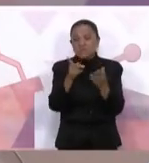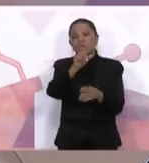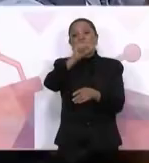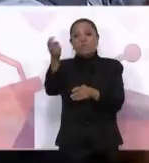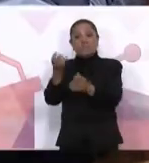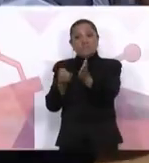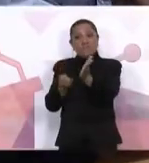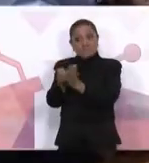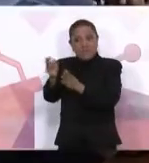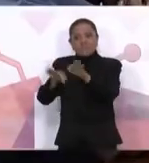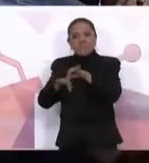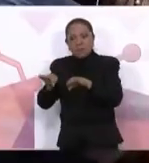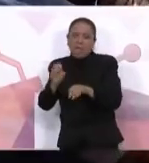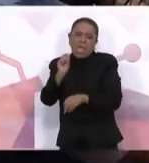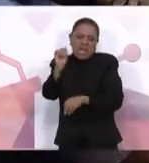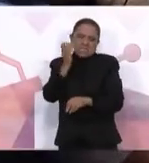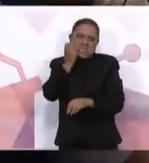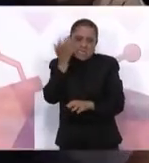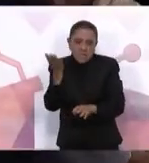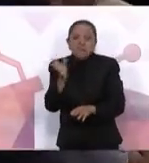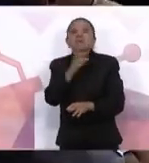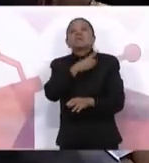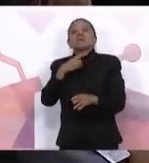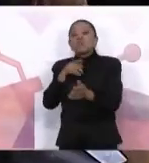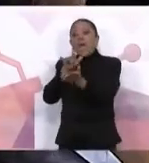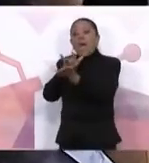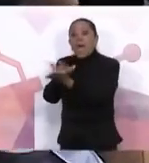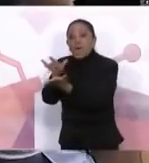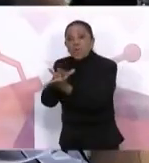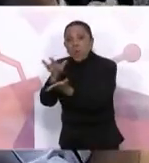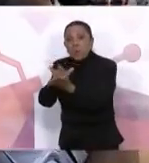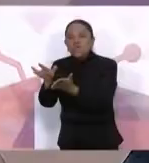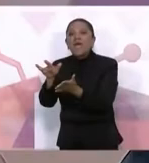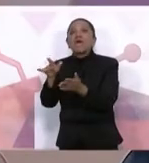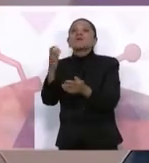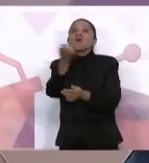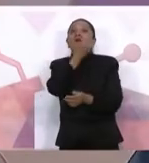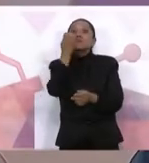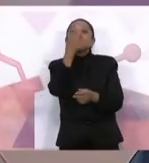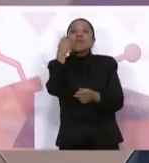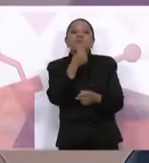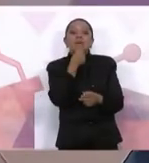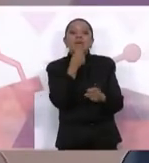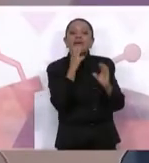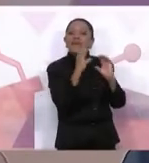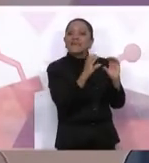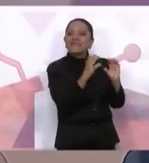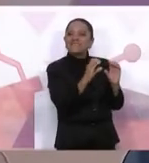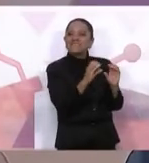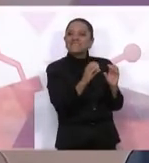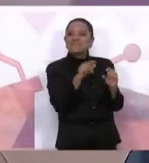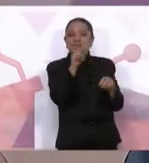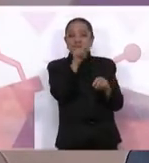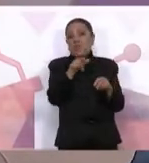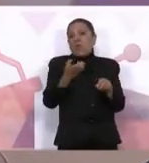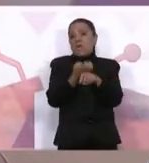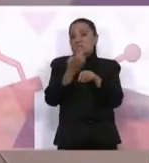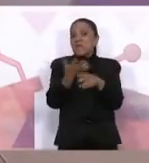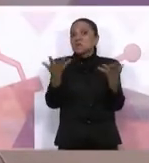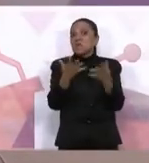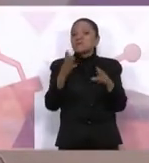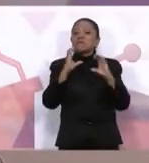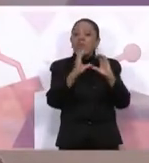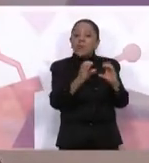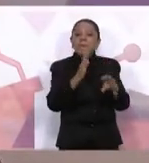planteado debemos apoyar con estancias infantiles que ya existen pero que el estado además puede crear para cuidar estos niños y no